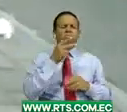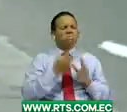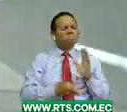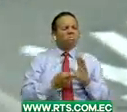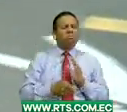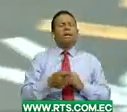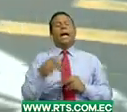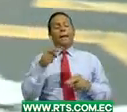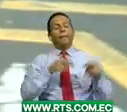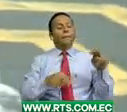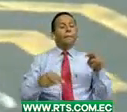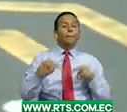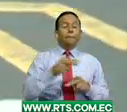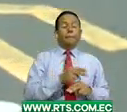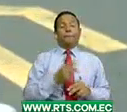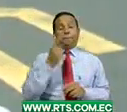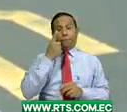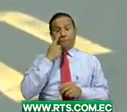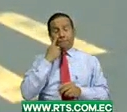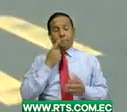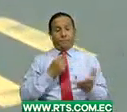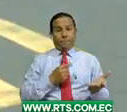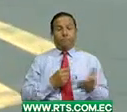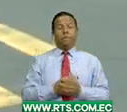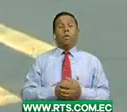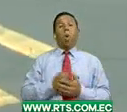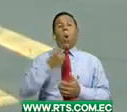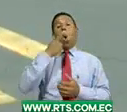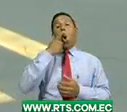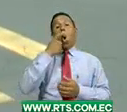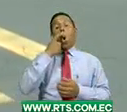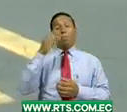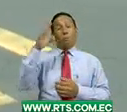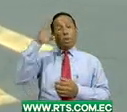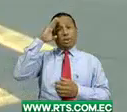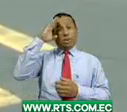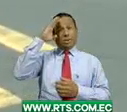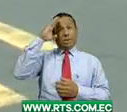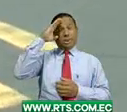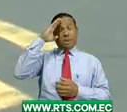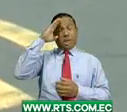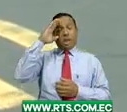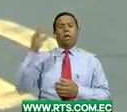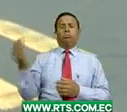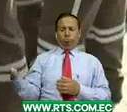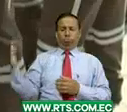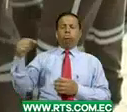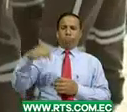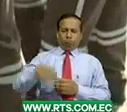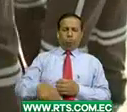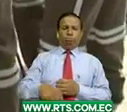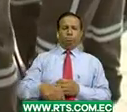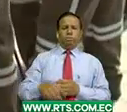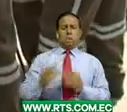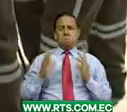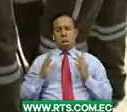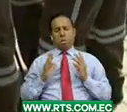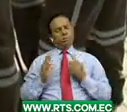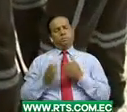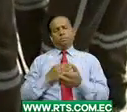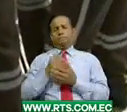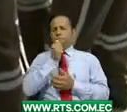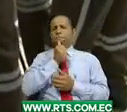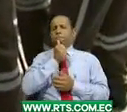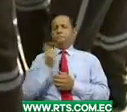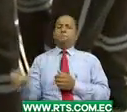los uniformados. En la escena también estuvo el policía que, a pesar que estaba gozando de su día de descanso, no dudó en actuar y fue clave en